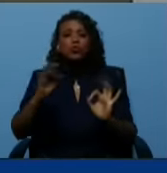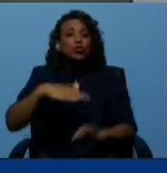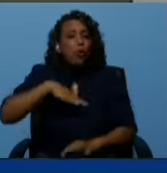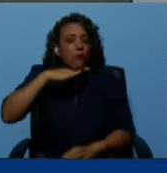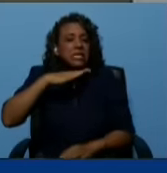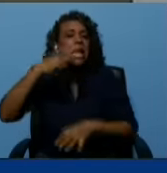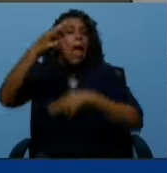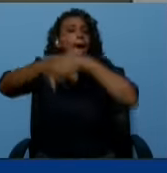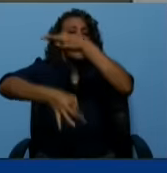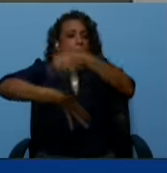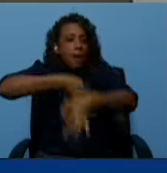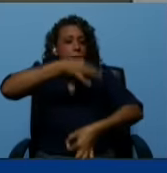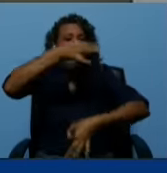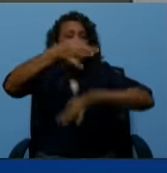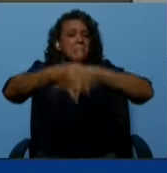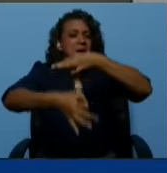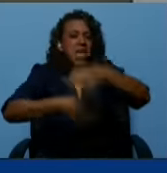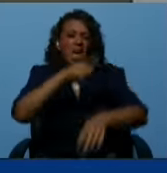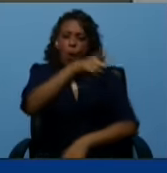suficientemente.